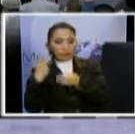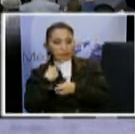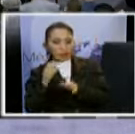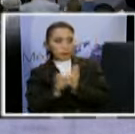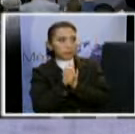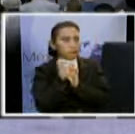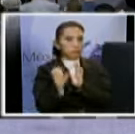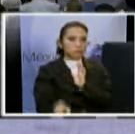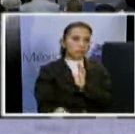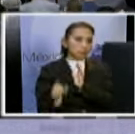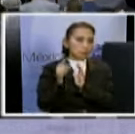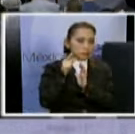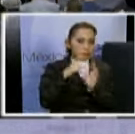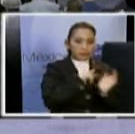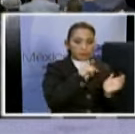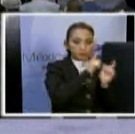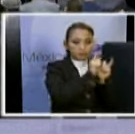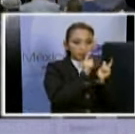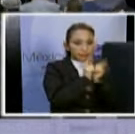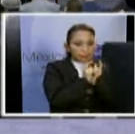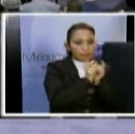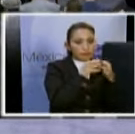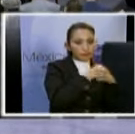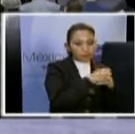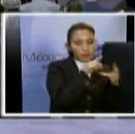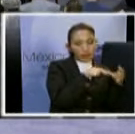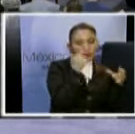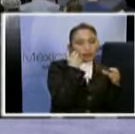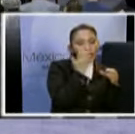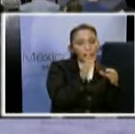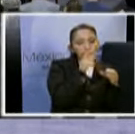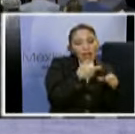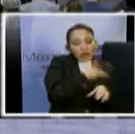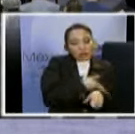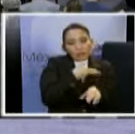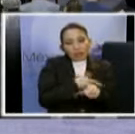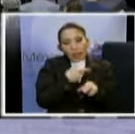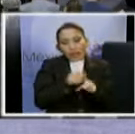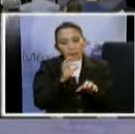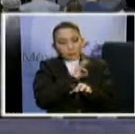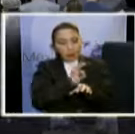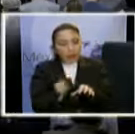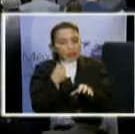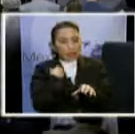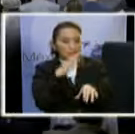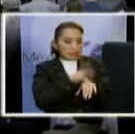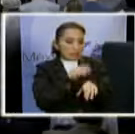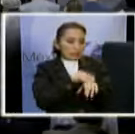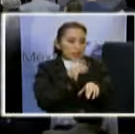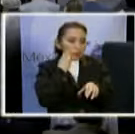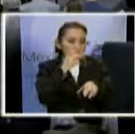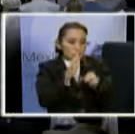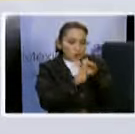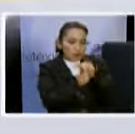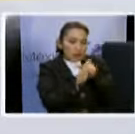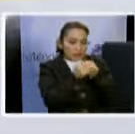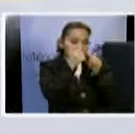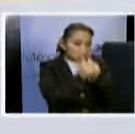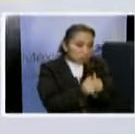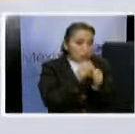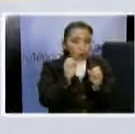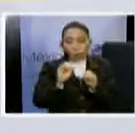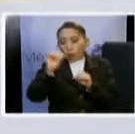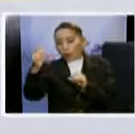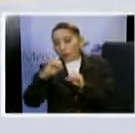como un grupo que está buscando mejores condiciones que les permitan regularizar su situación migratoria, o aquellos que se